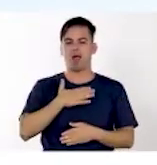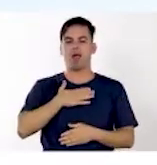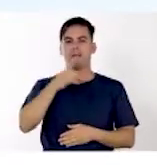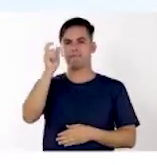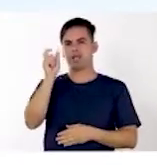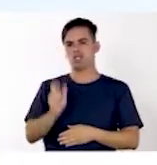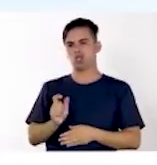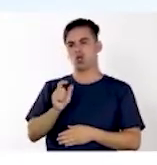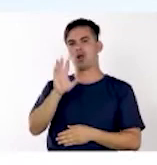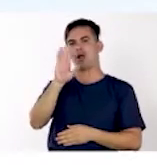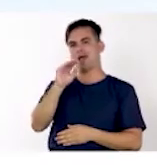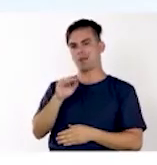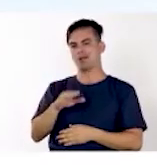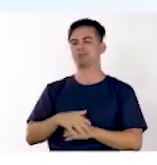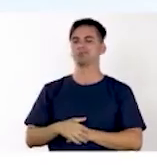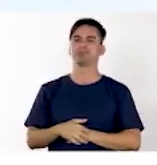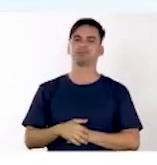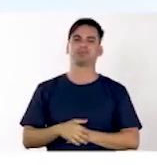se está hablando.